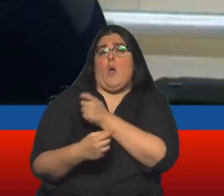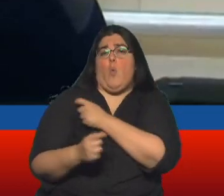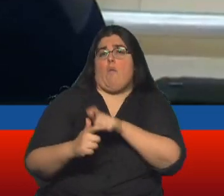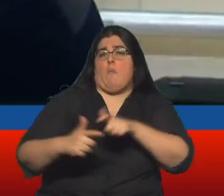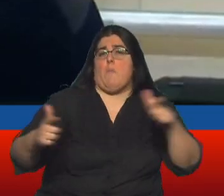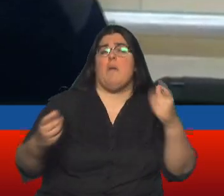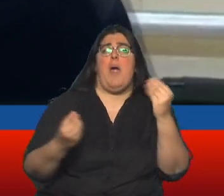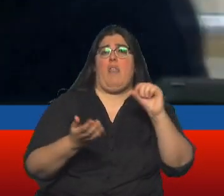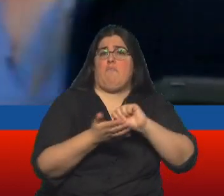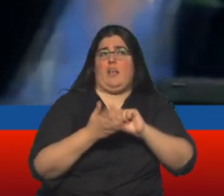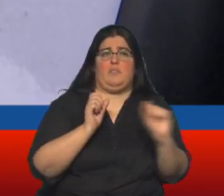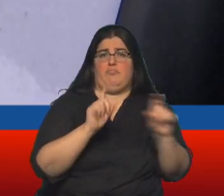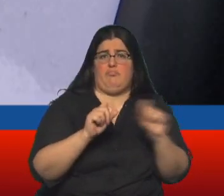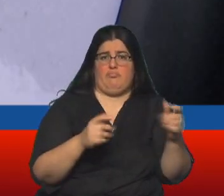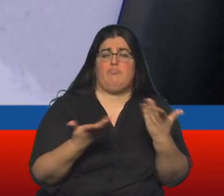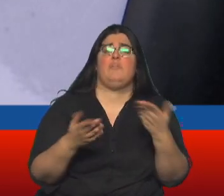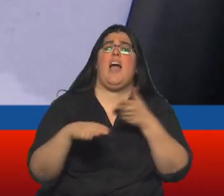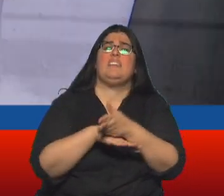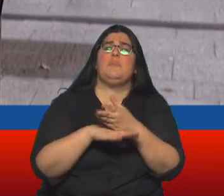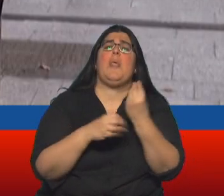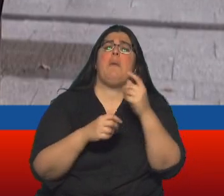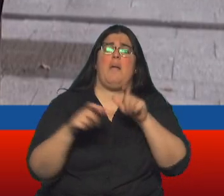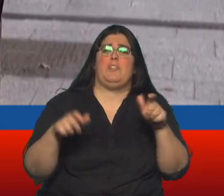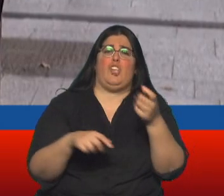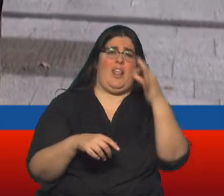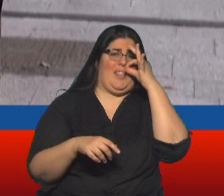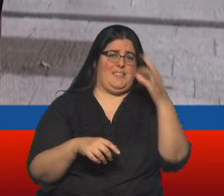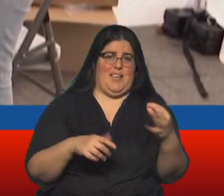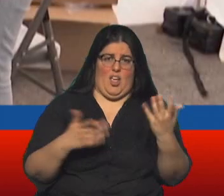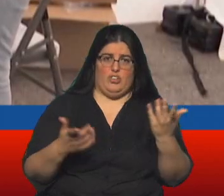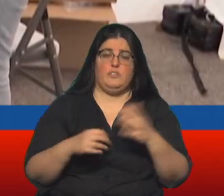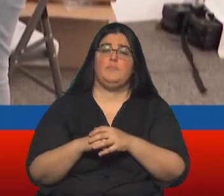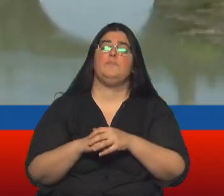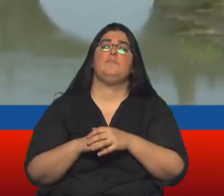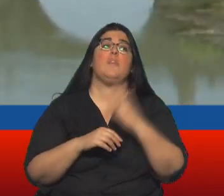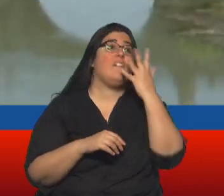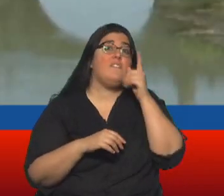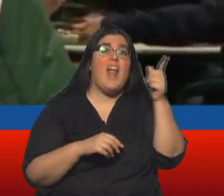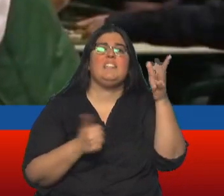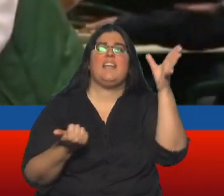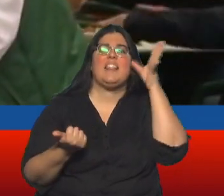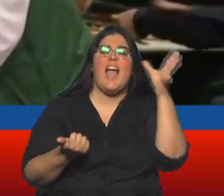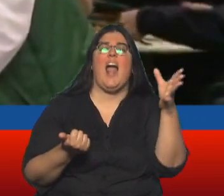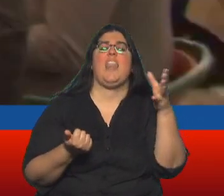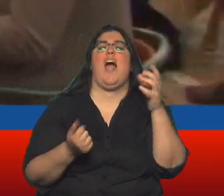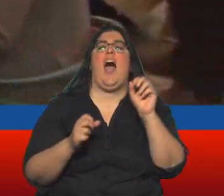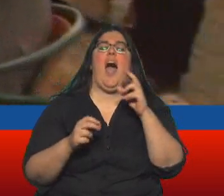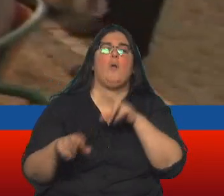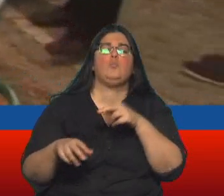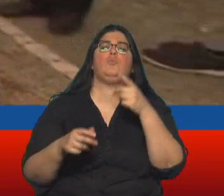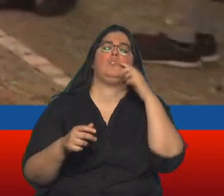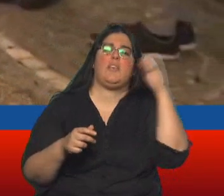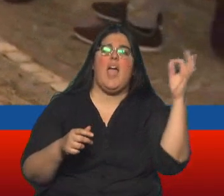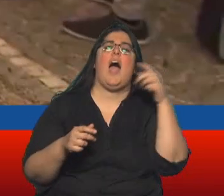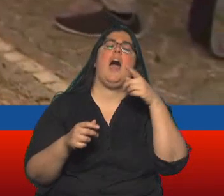parte de los estados y la accesibilidad de la población a los testeos. Francia, Italia, Austria,